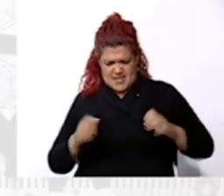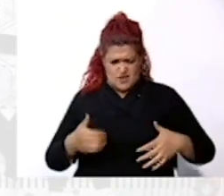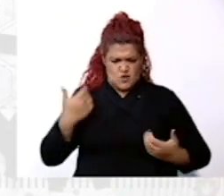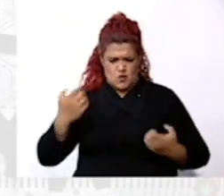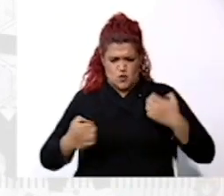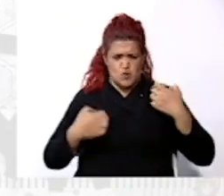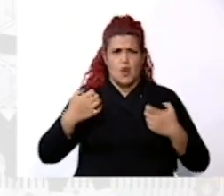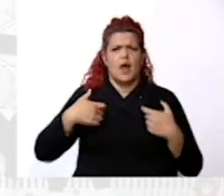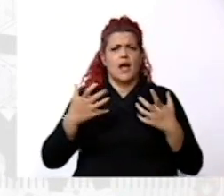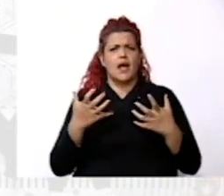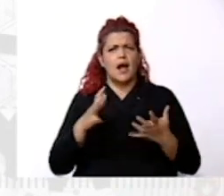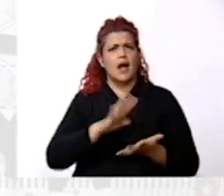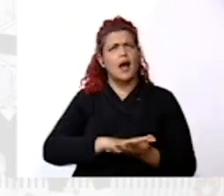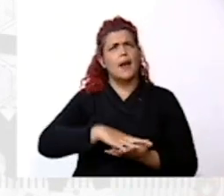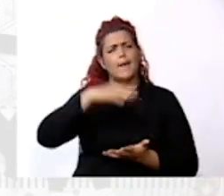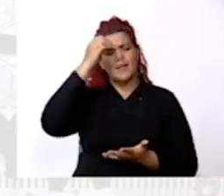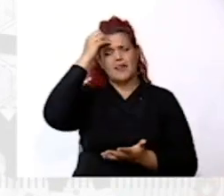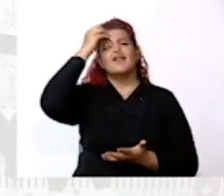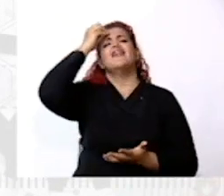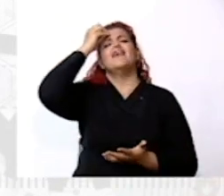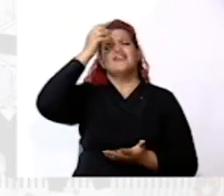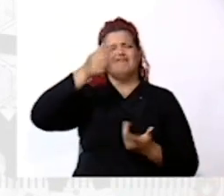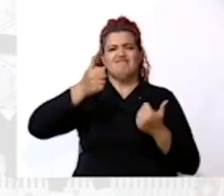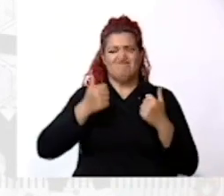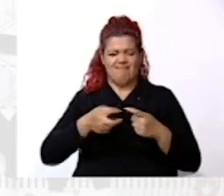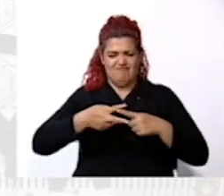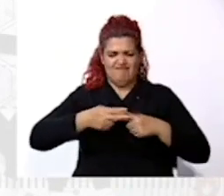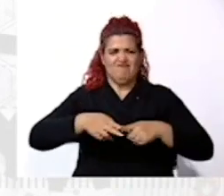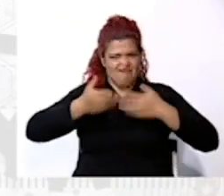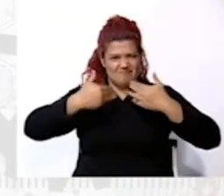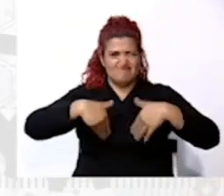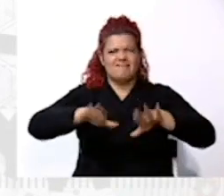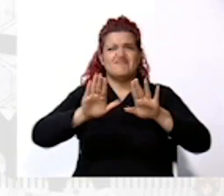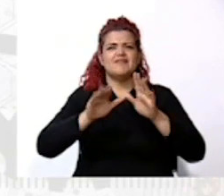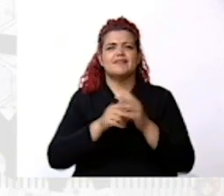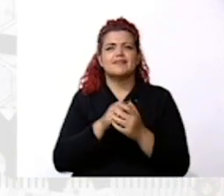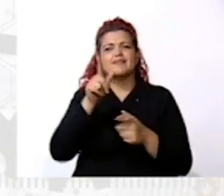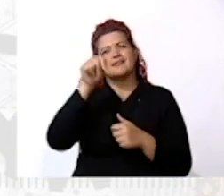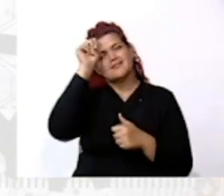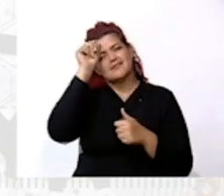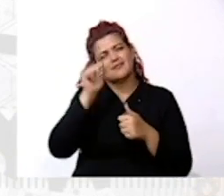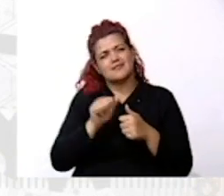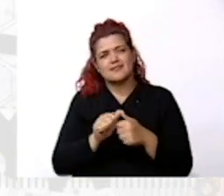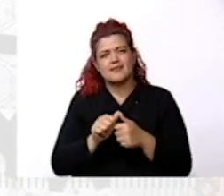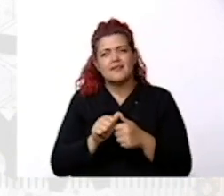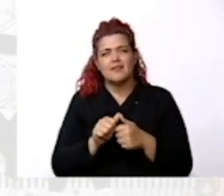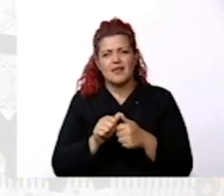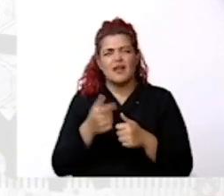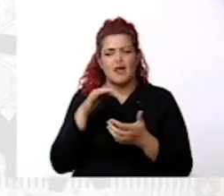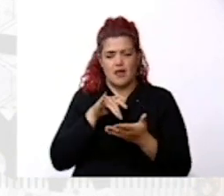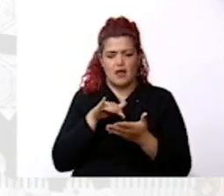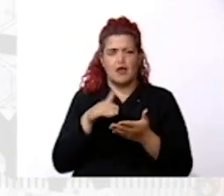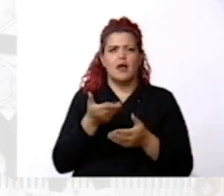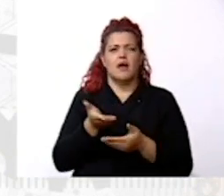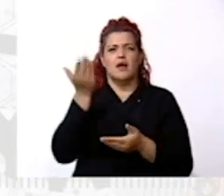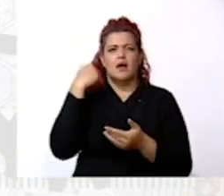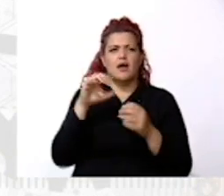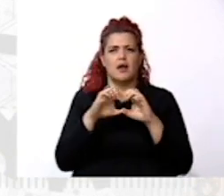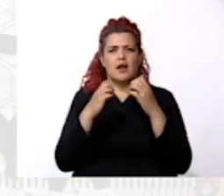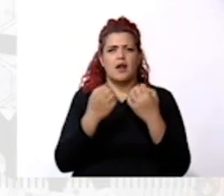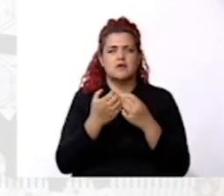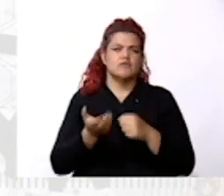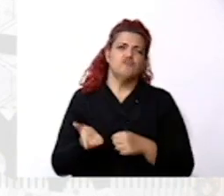aprender? Pues comencemos. ¿Recuerdan ustedes qué estudiamos en la clase